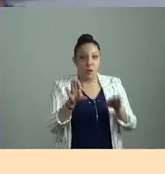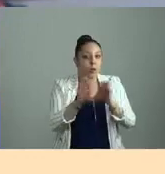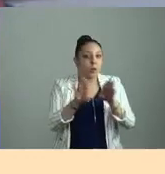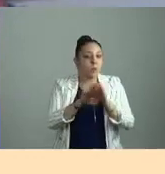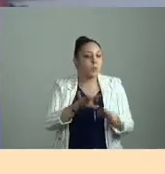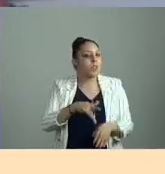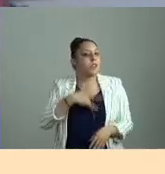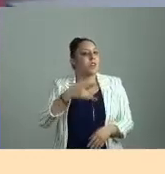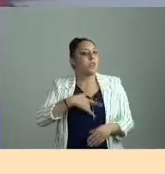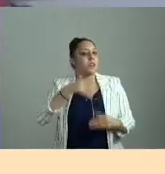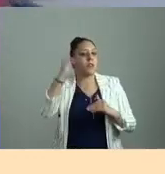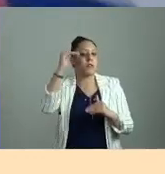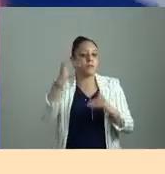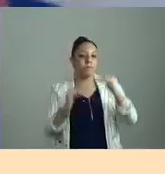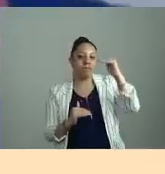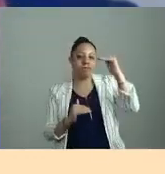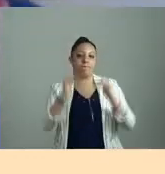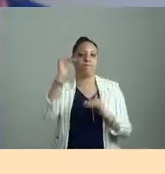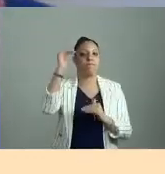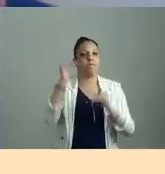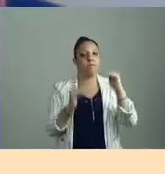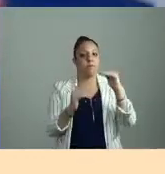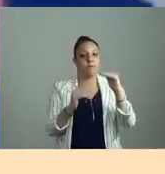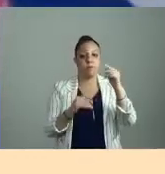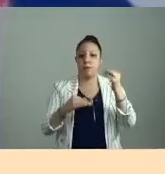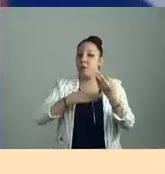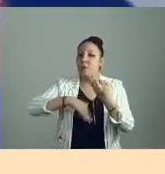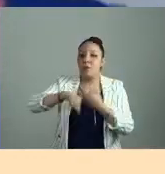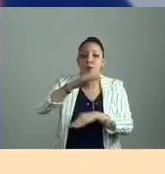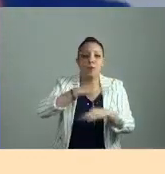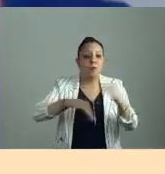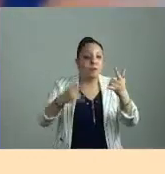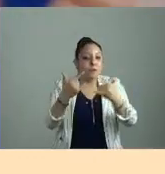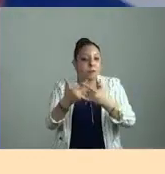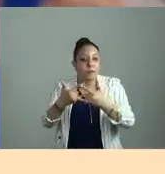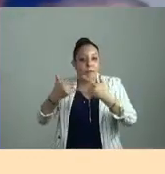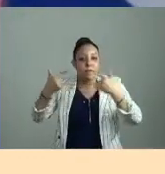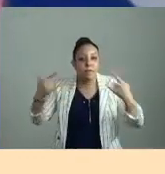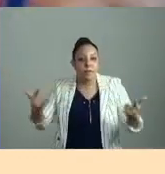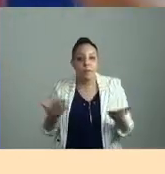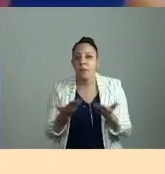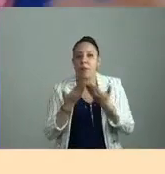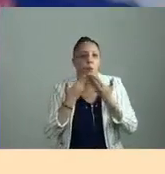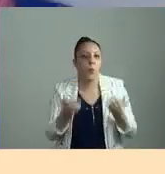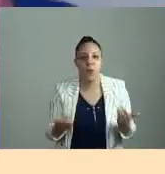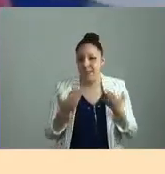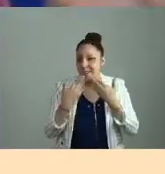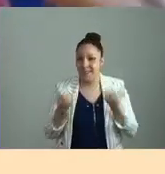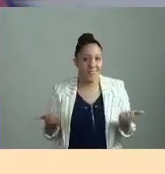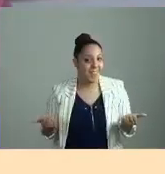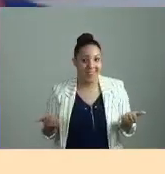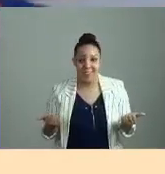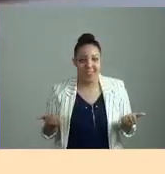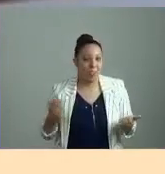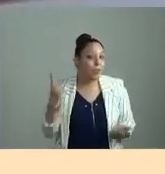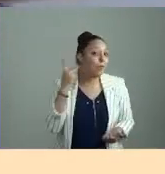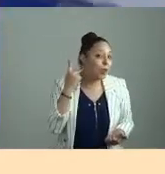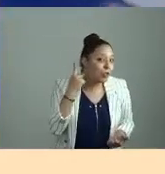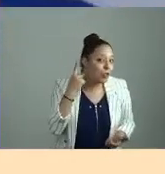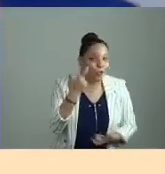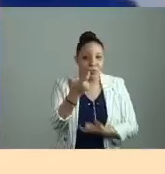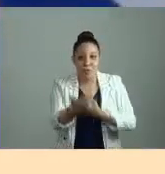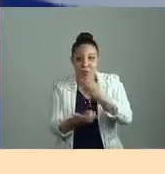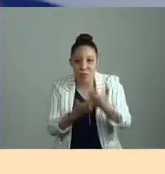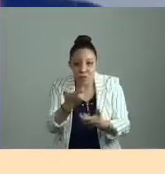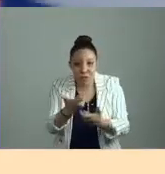su historia no no hay una política económica que no es política política al mismo tiempo